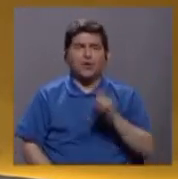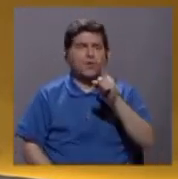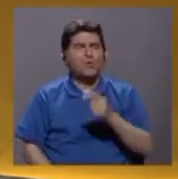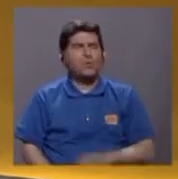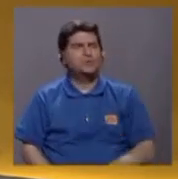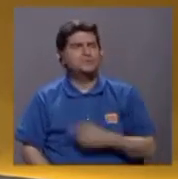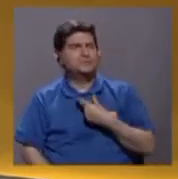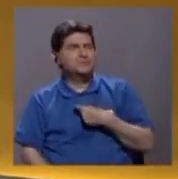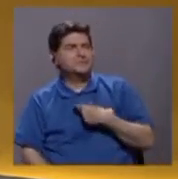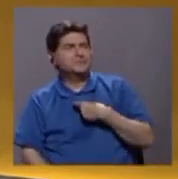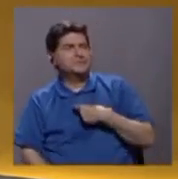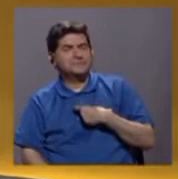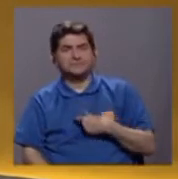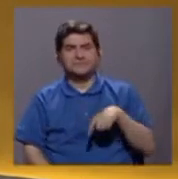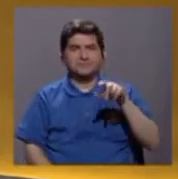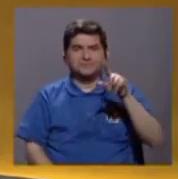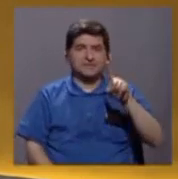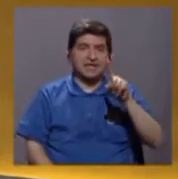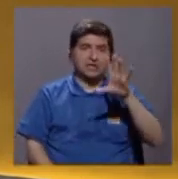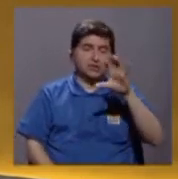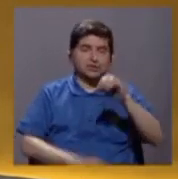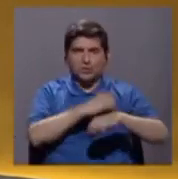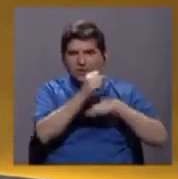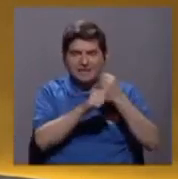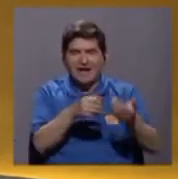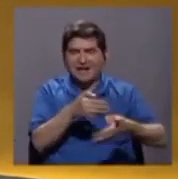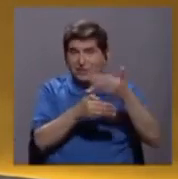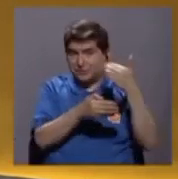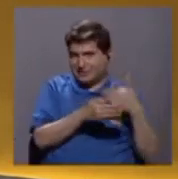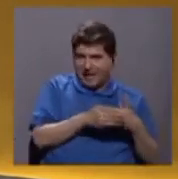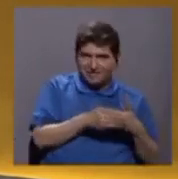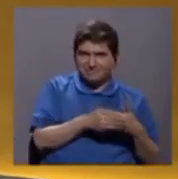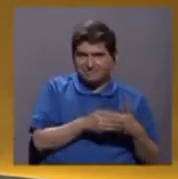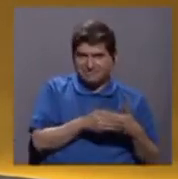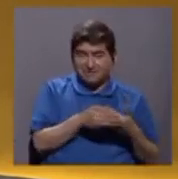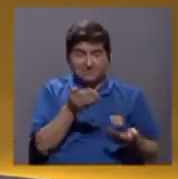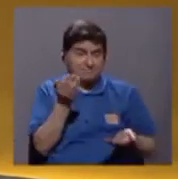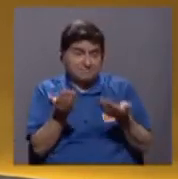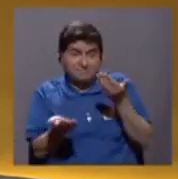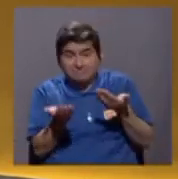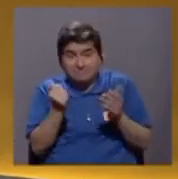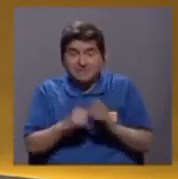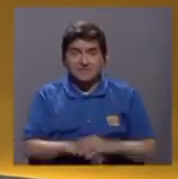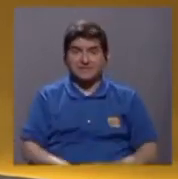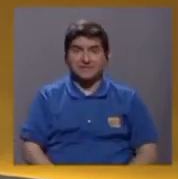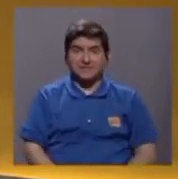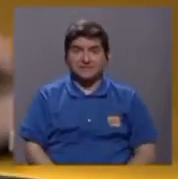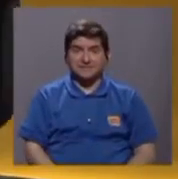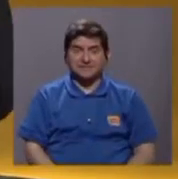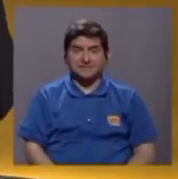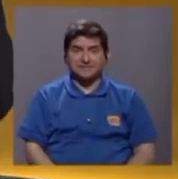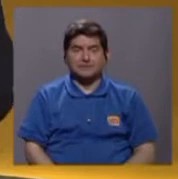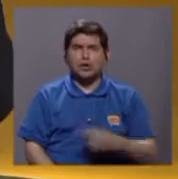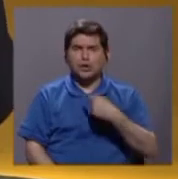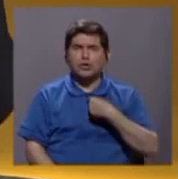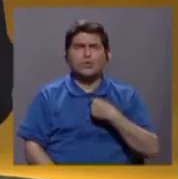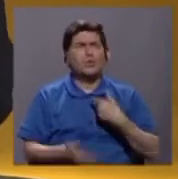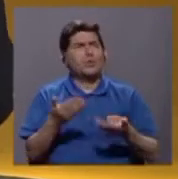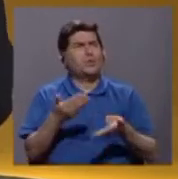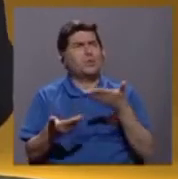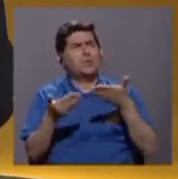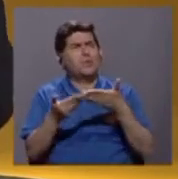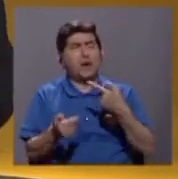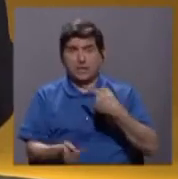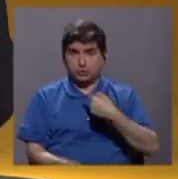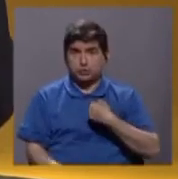intuición 150 años antes de que, y uno casi, aún